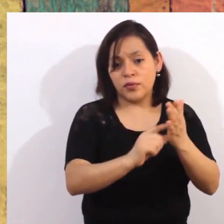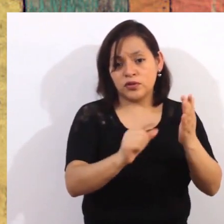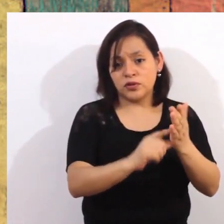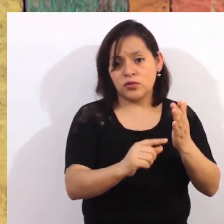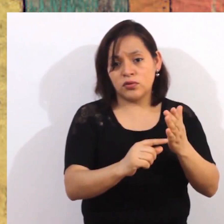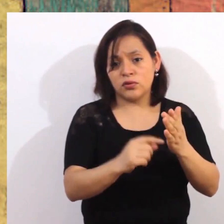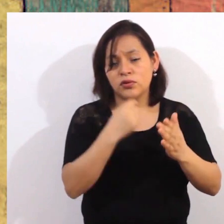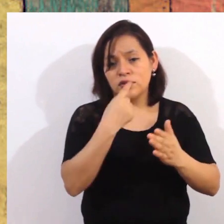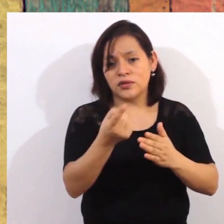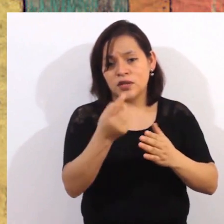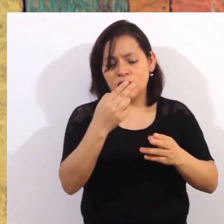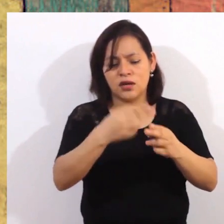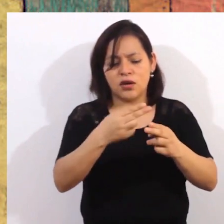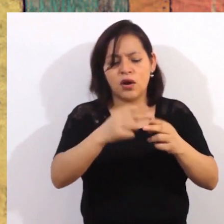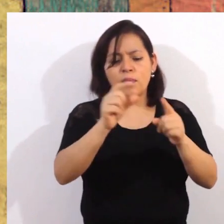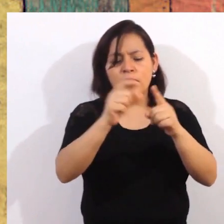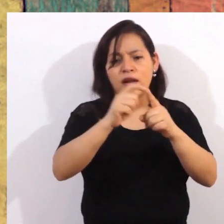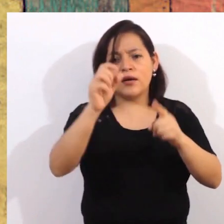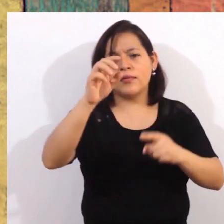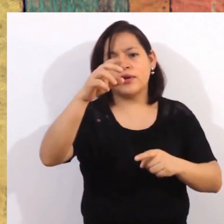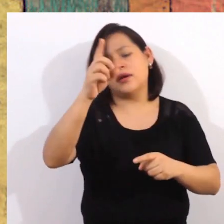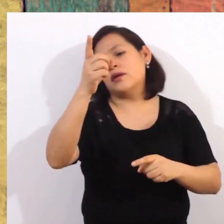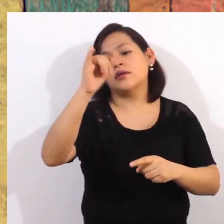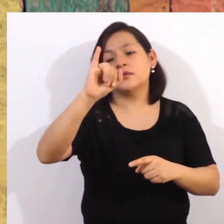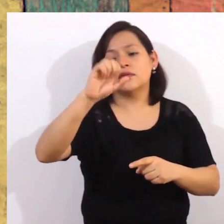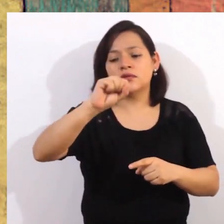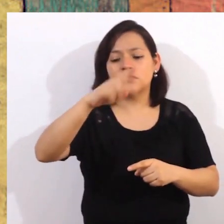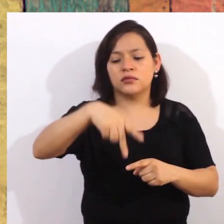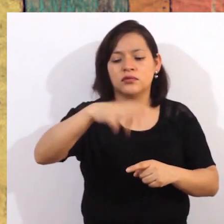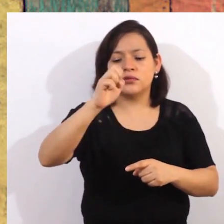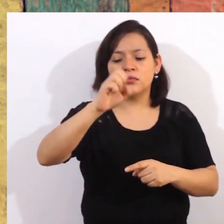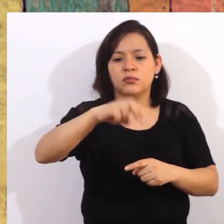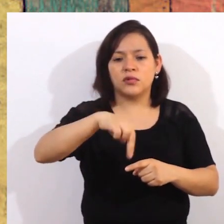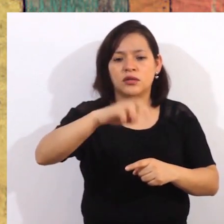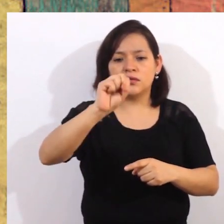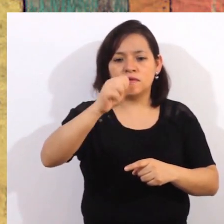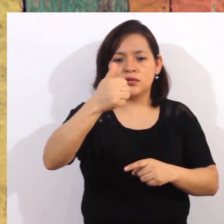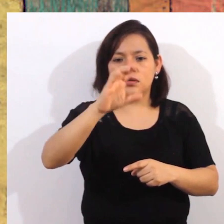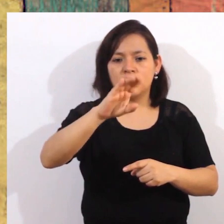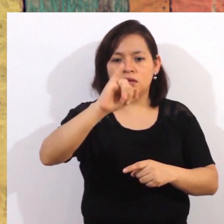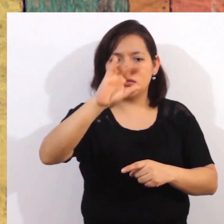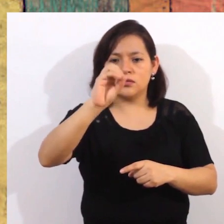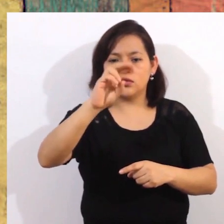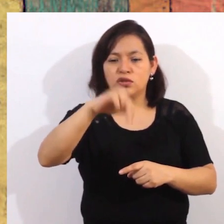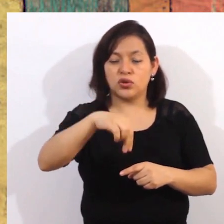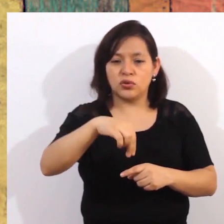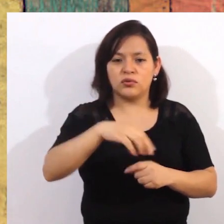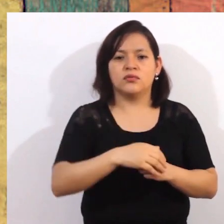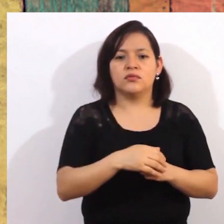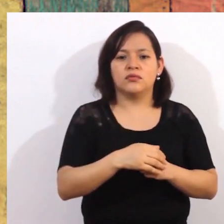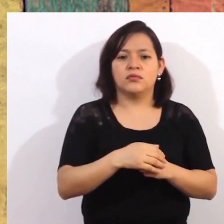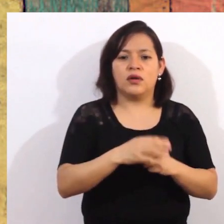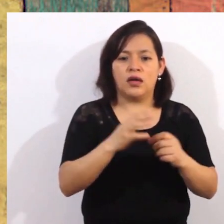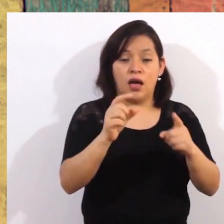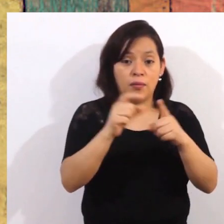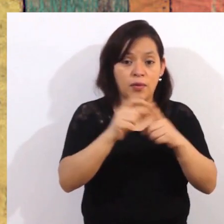como la dispensación del cumplimiento de los tiempos. En el griego hay un término que se utiliza. Este es